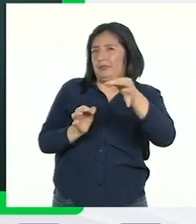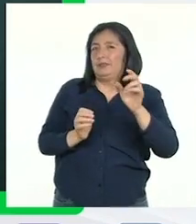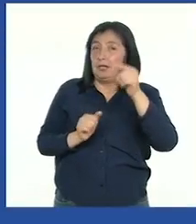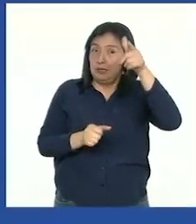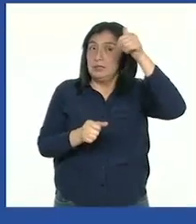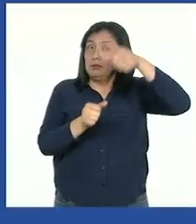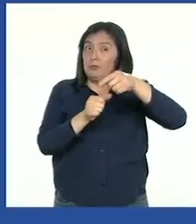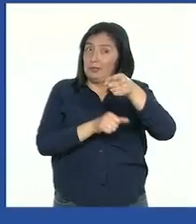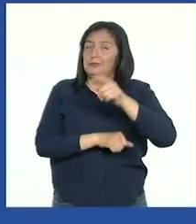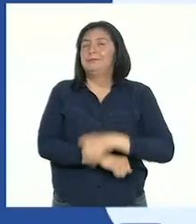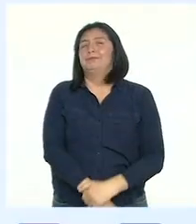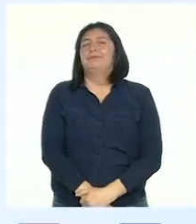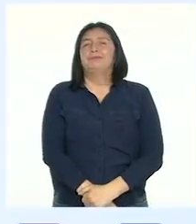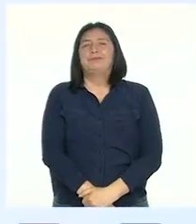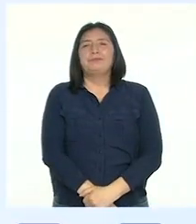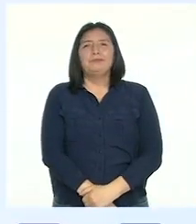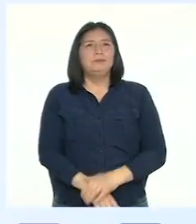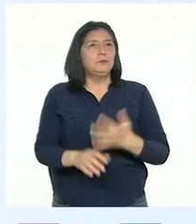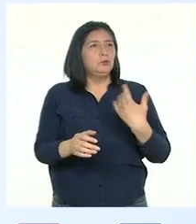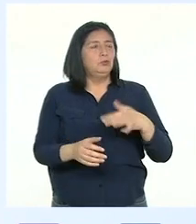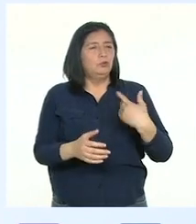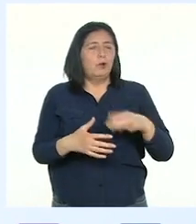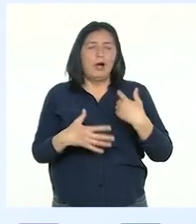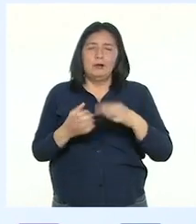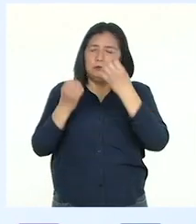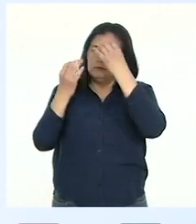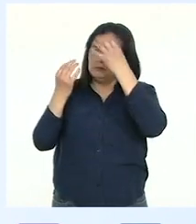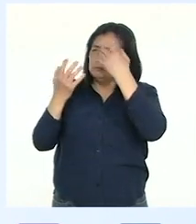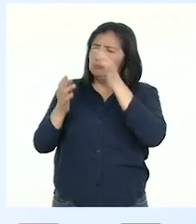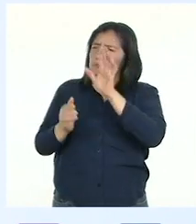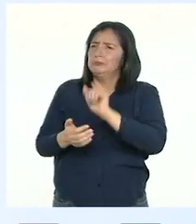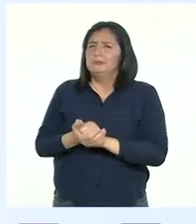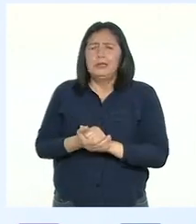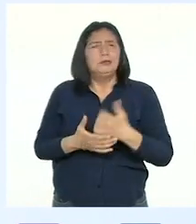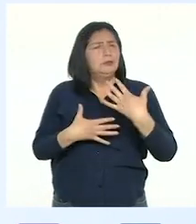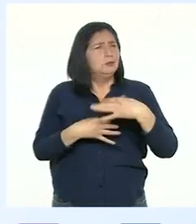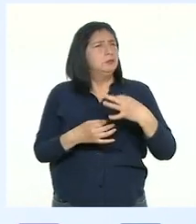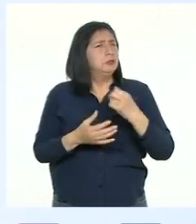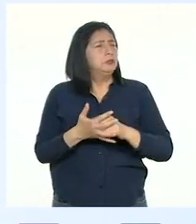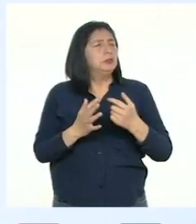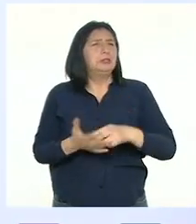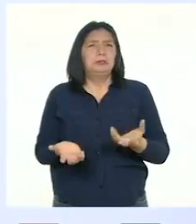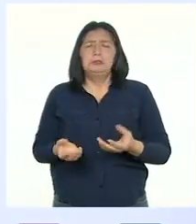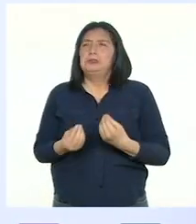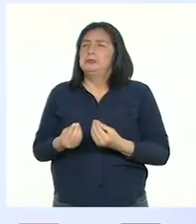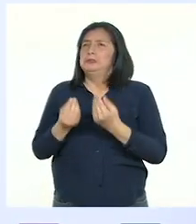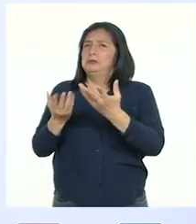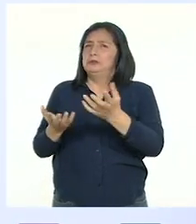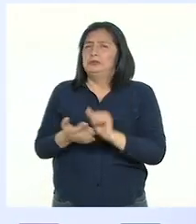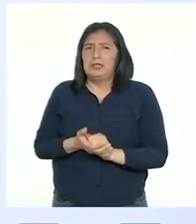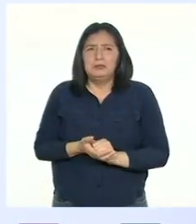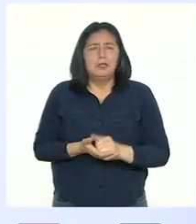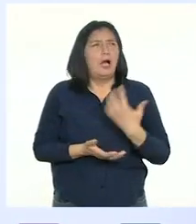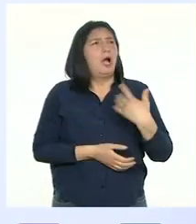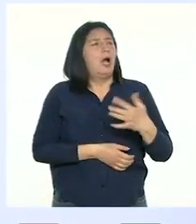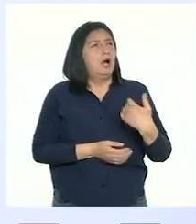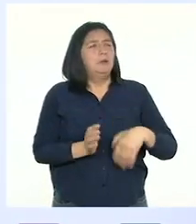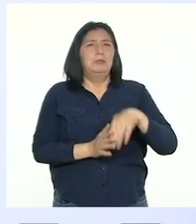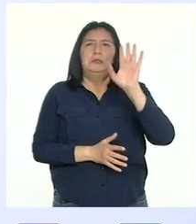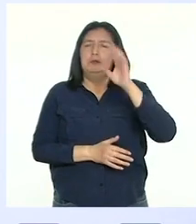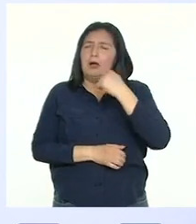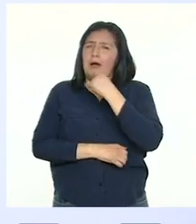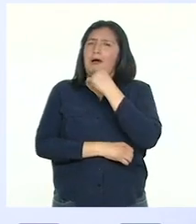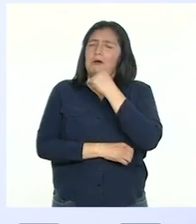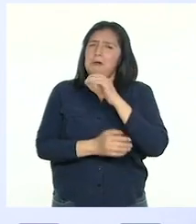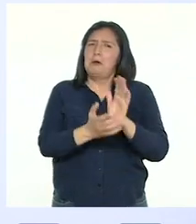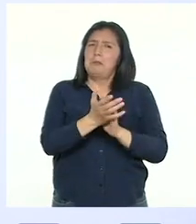Recuérdalo. ¡Qué información tan interesante y valiosa la que nos acaban de brindar! Pero sobre todo,